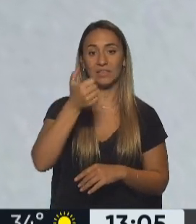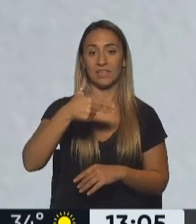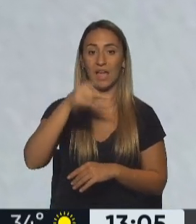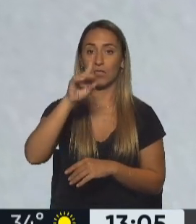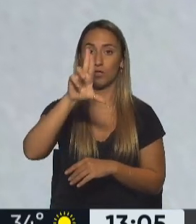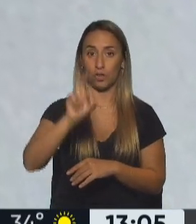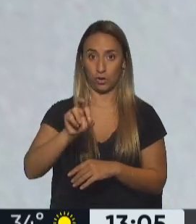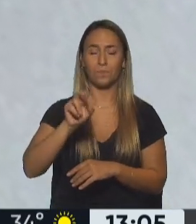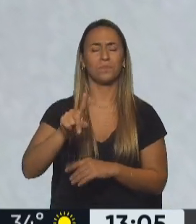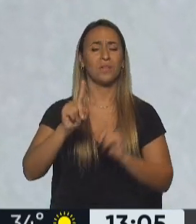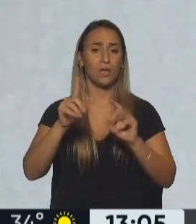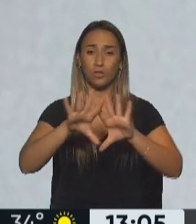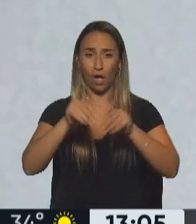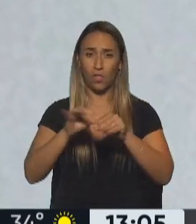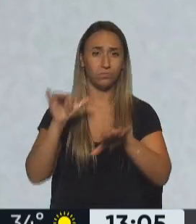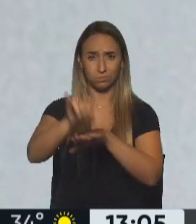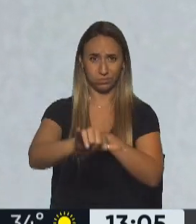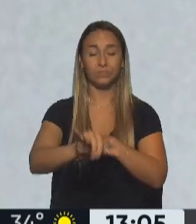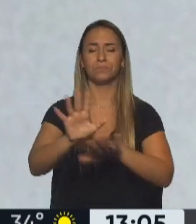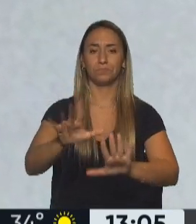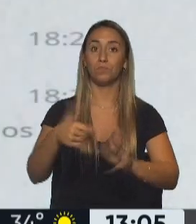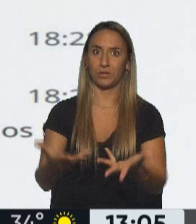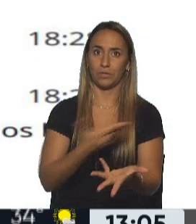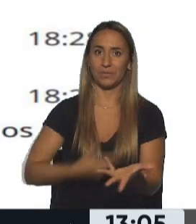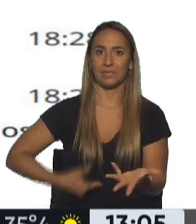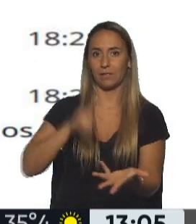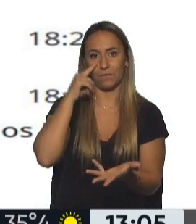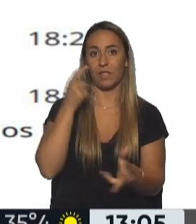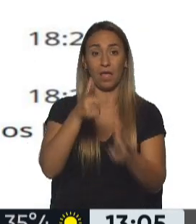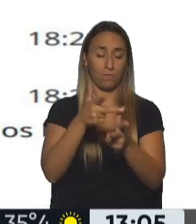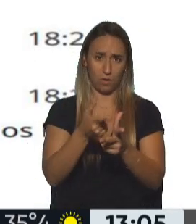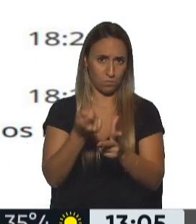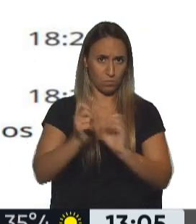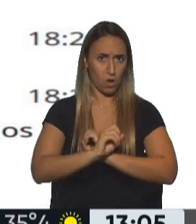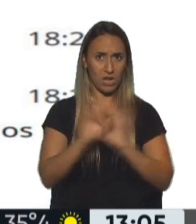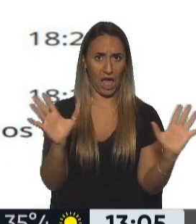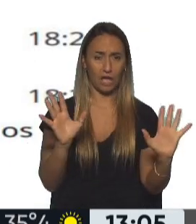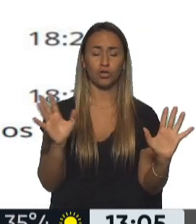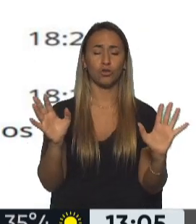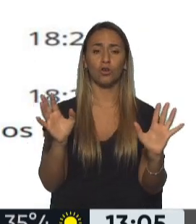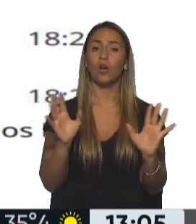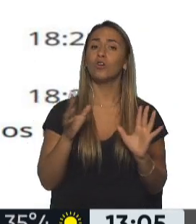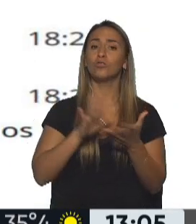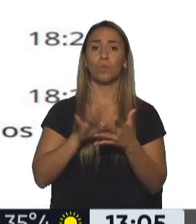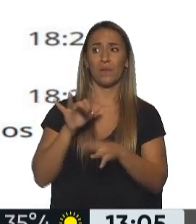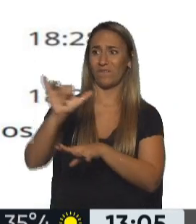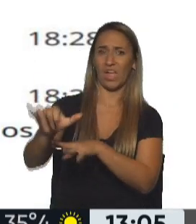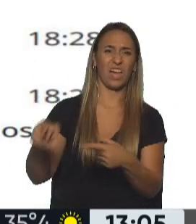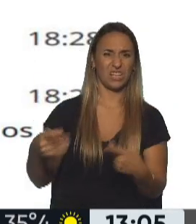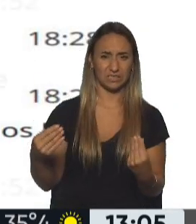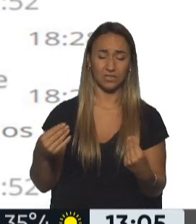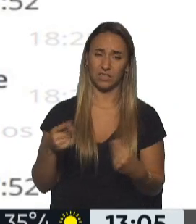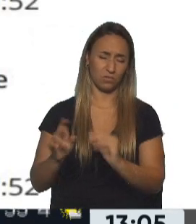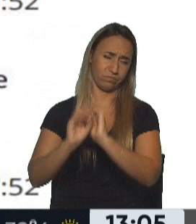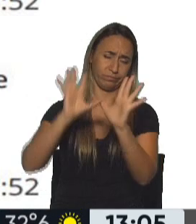contexto habló el presidente Alberto Fernández muy concreto sobre su interpretación de lo que significó ese viaje dijo que se trata de un